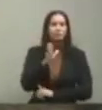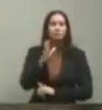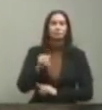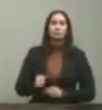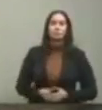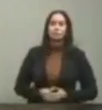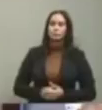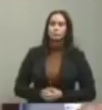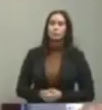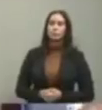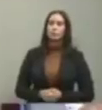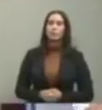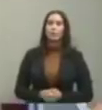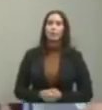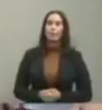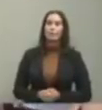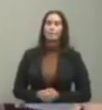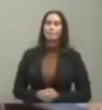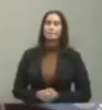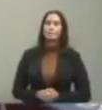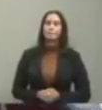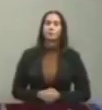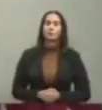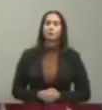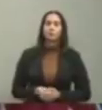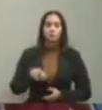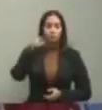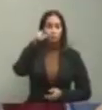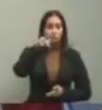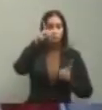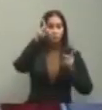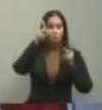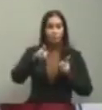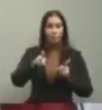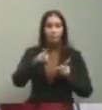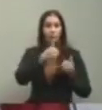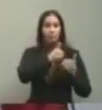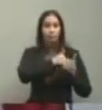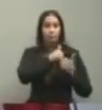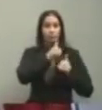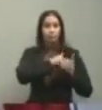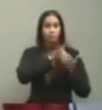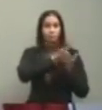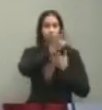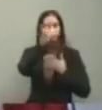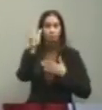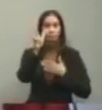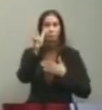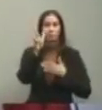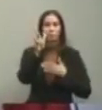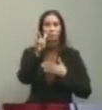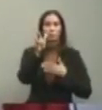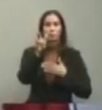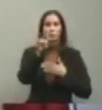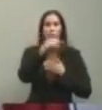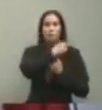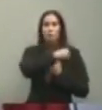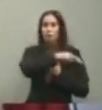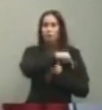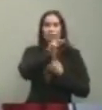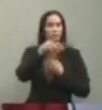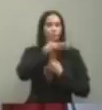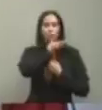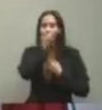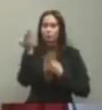favor no es ese ese paciente está en la fuerza aérea en el marcelino vélez no se hace esa